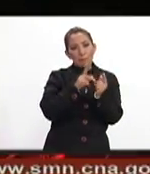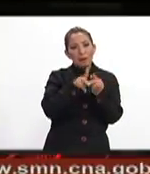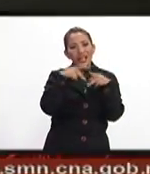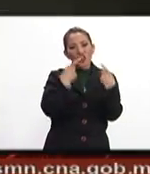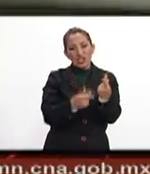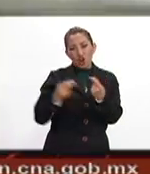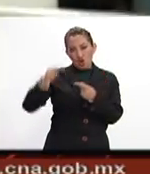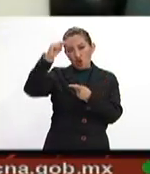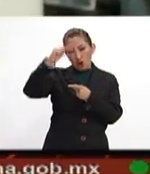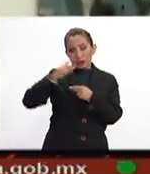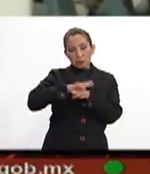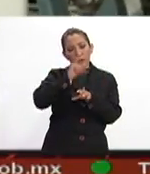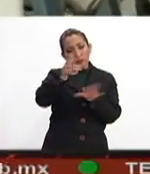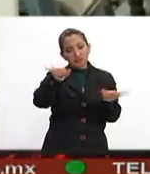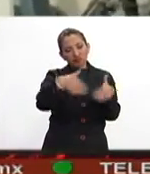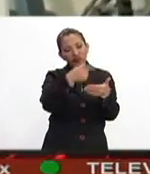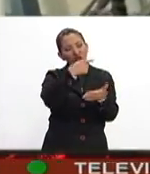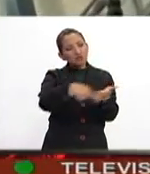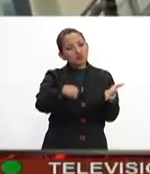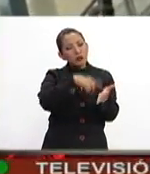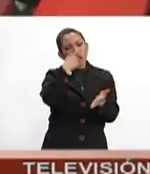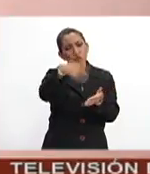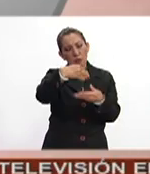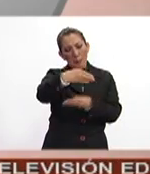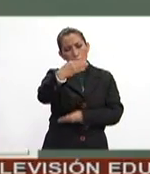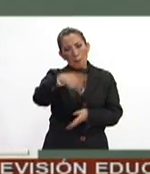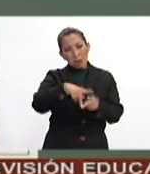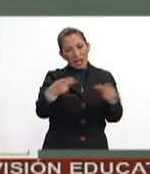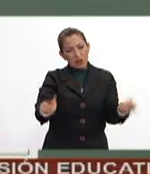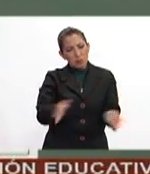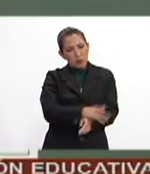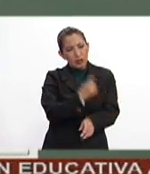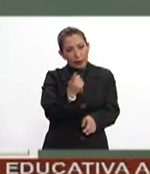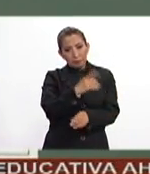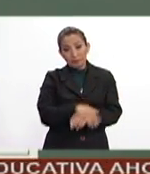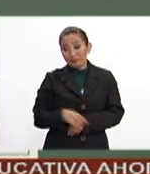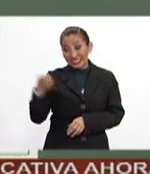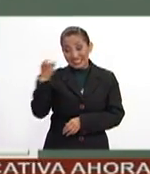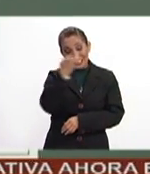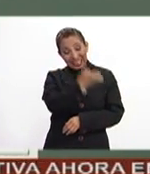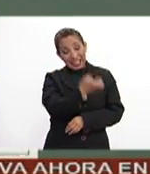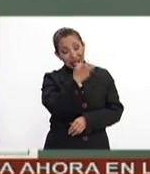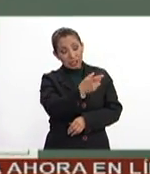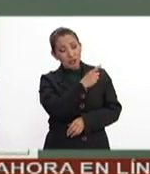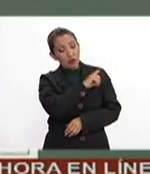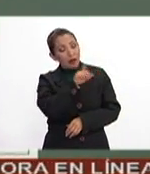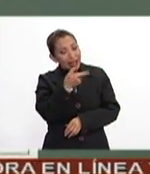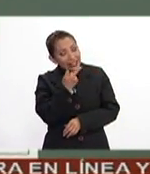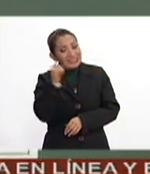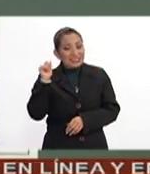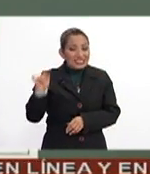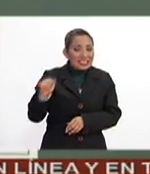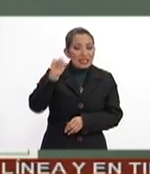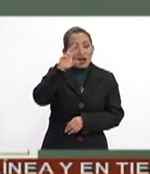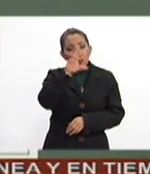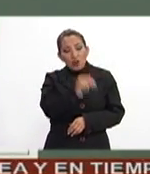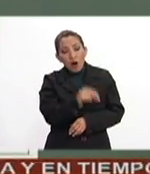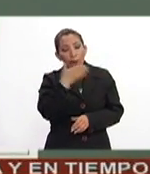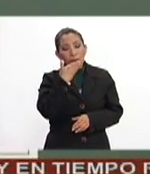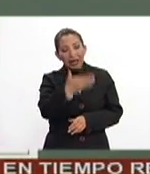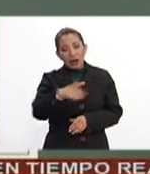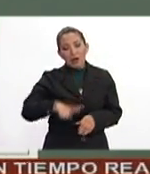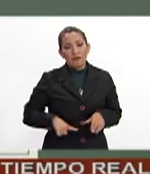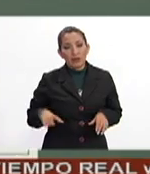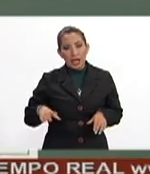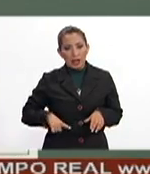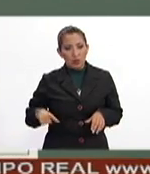periódico del Norte debido al cierre de su versión impresa. Es ahí en donde se traduce o no un buen